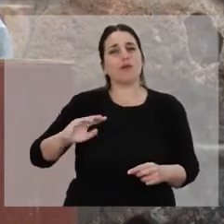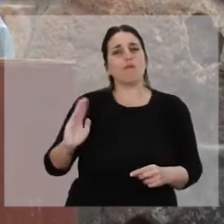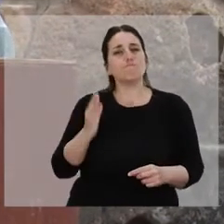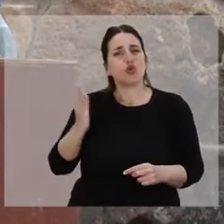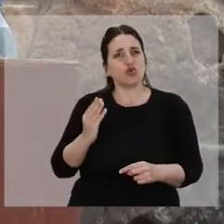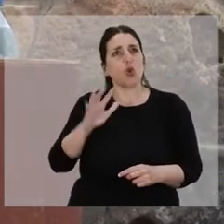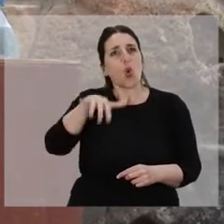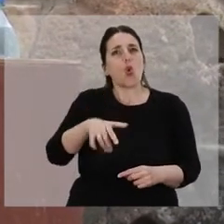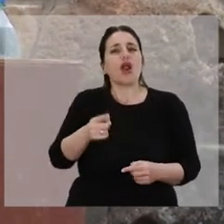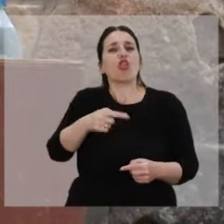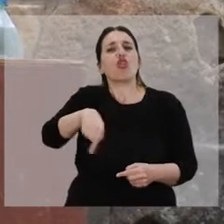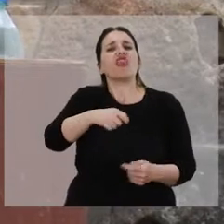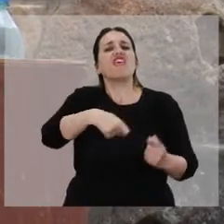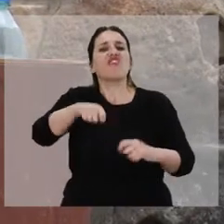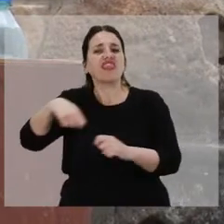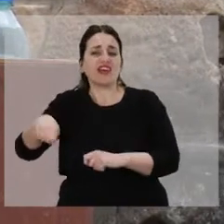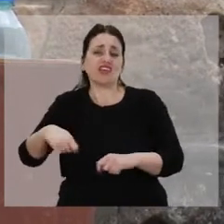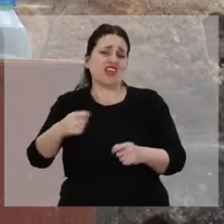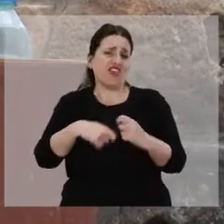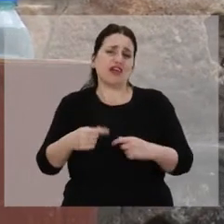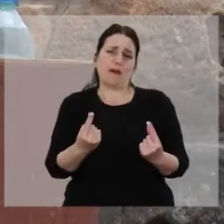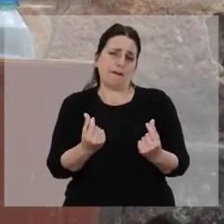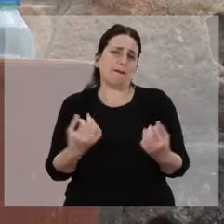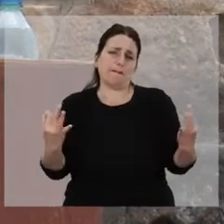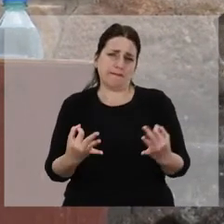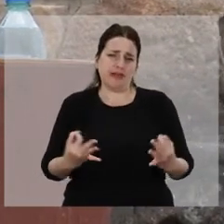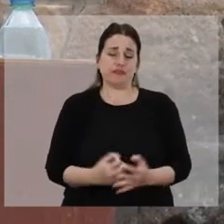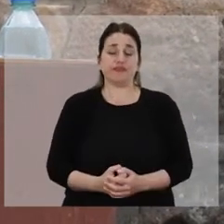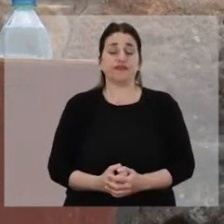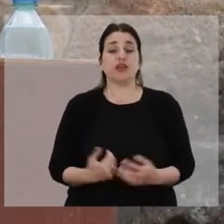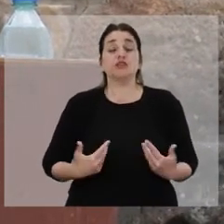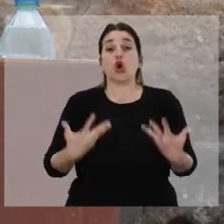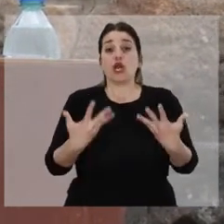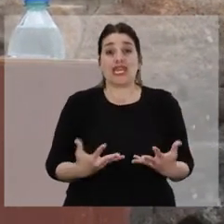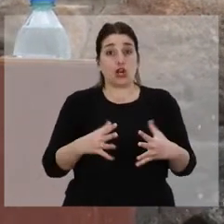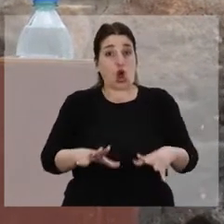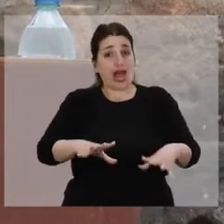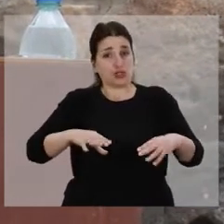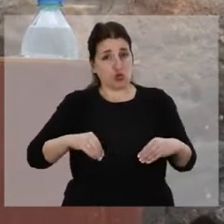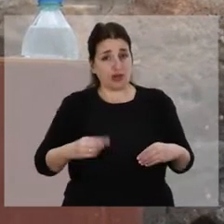mismo tiempo que los productores tengan un lugar donde comercializar y comercializar bien.